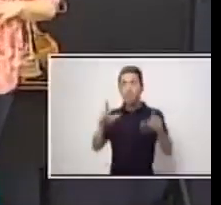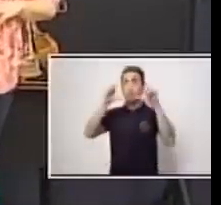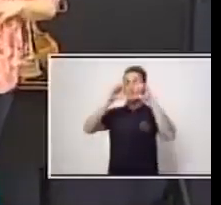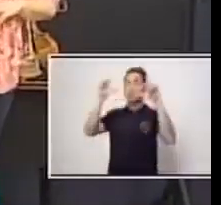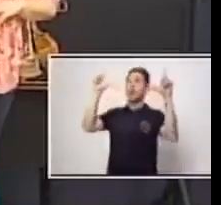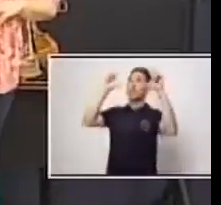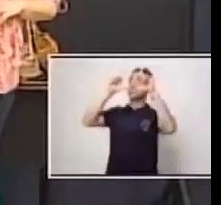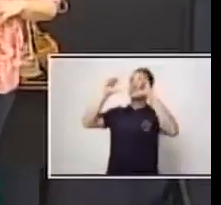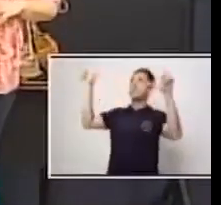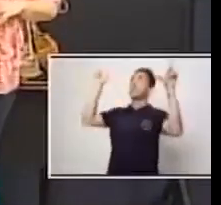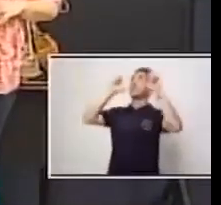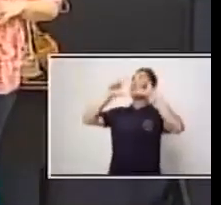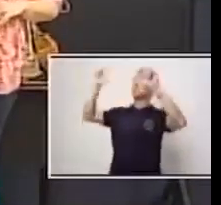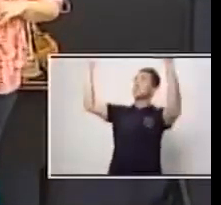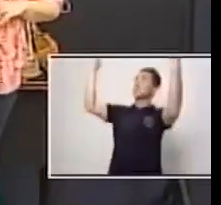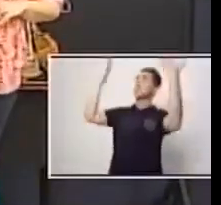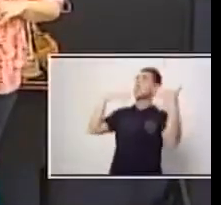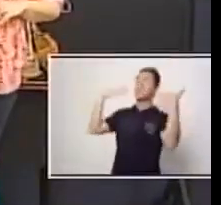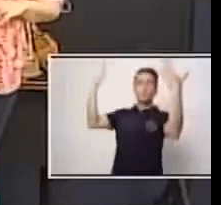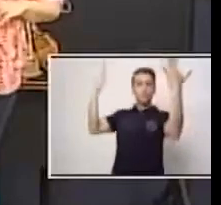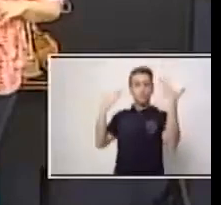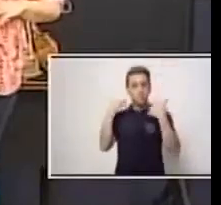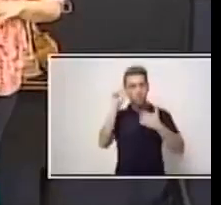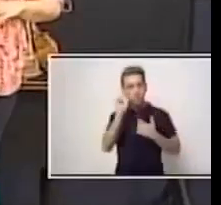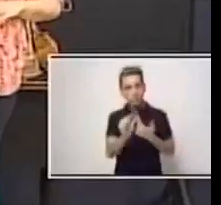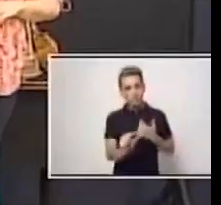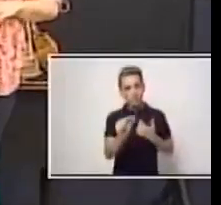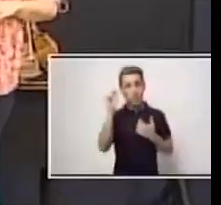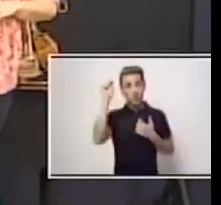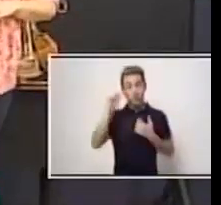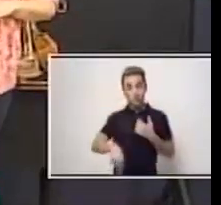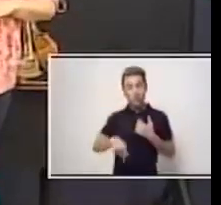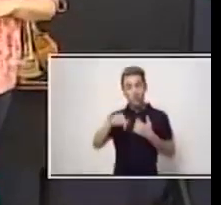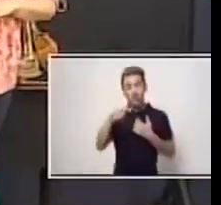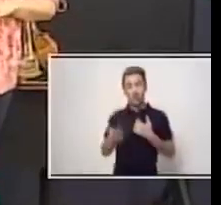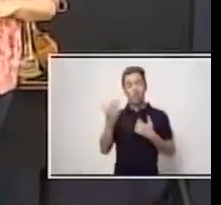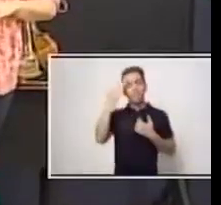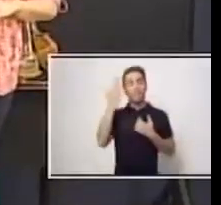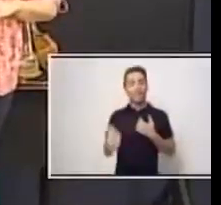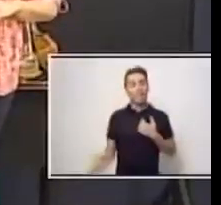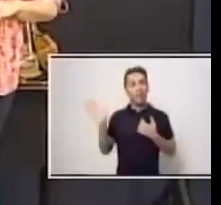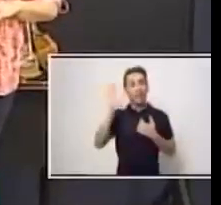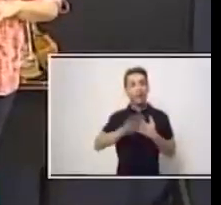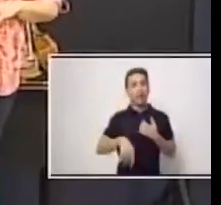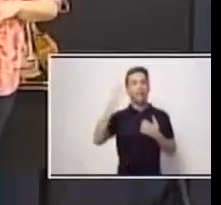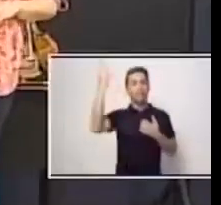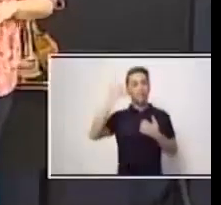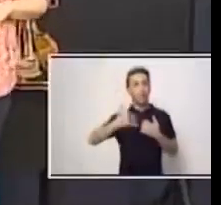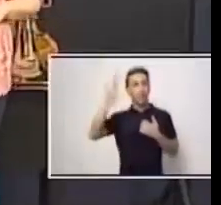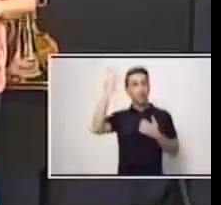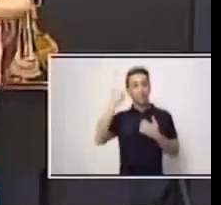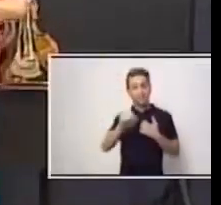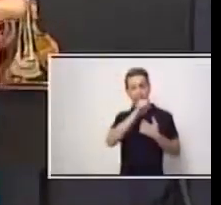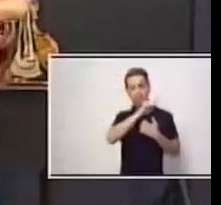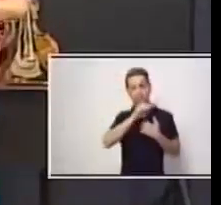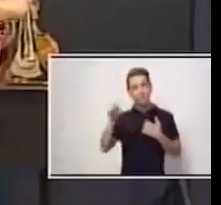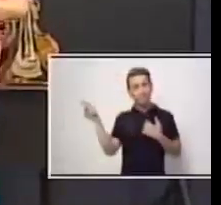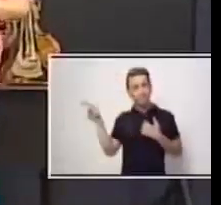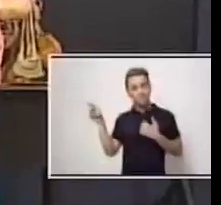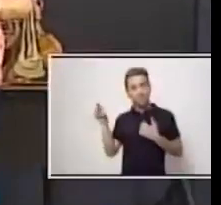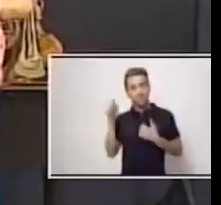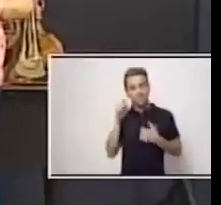solecito, caliéntame un poquito, hoy y mañana y toda la semana.